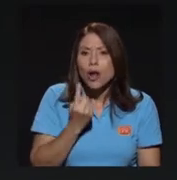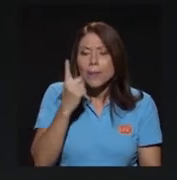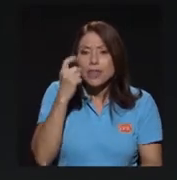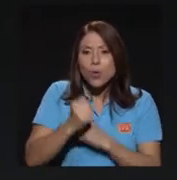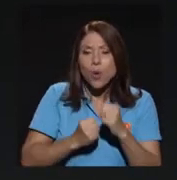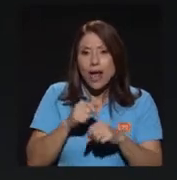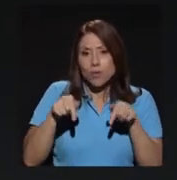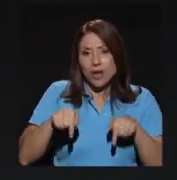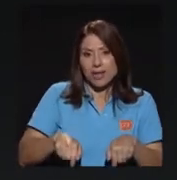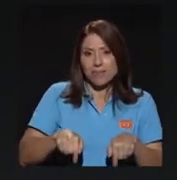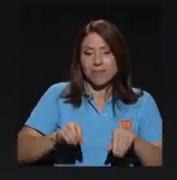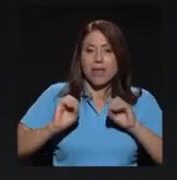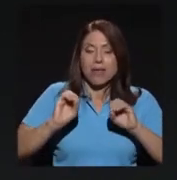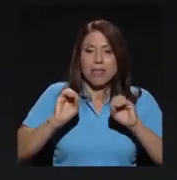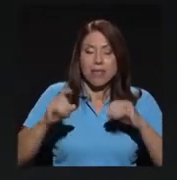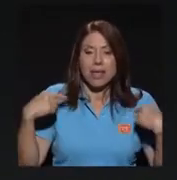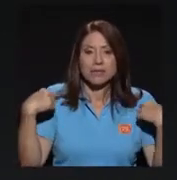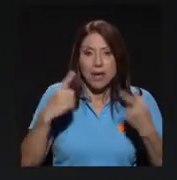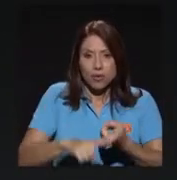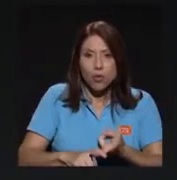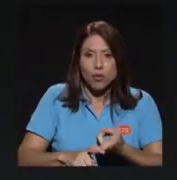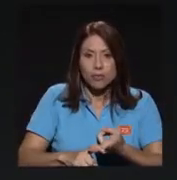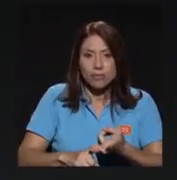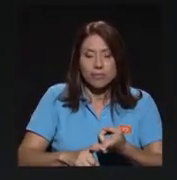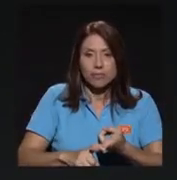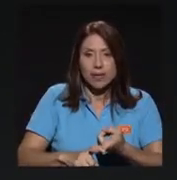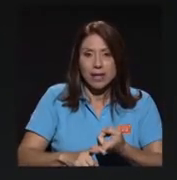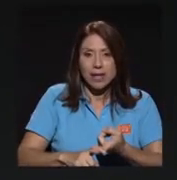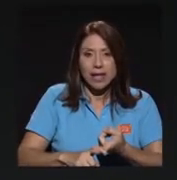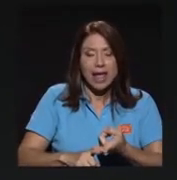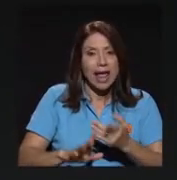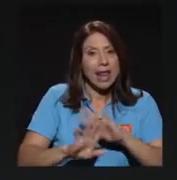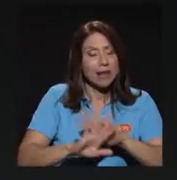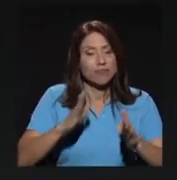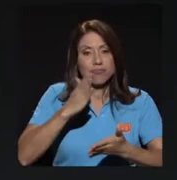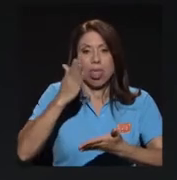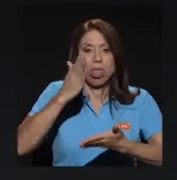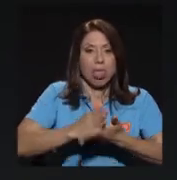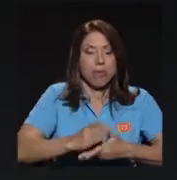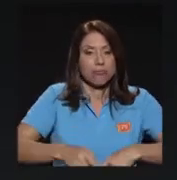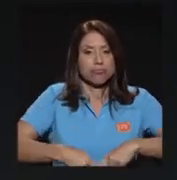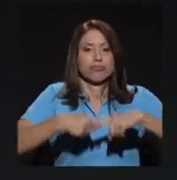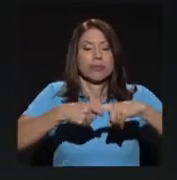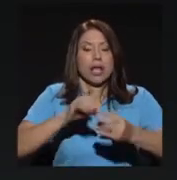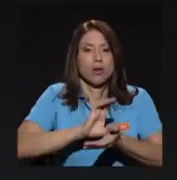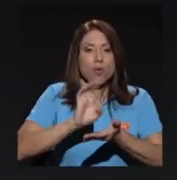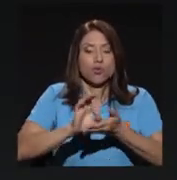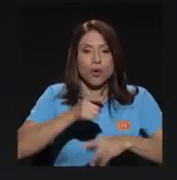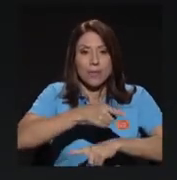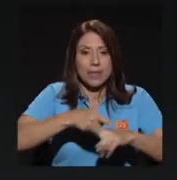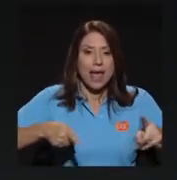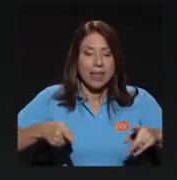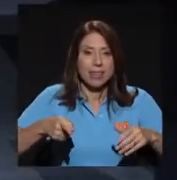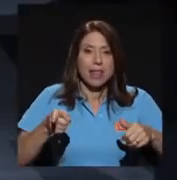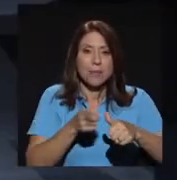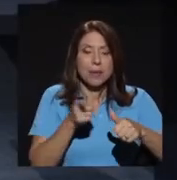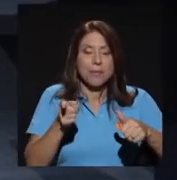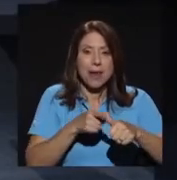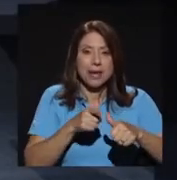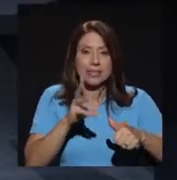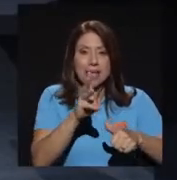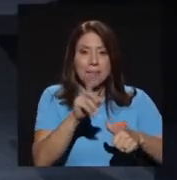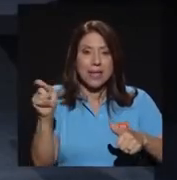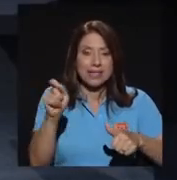es más se fue a mitad él dejo el curso a mitad del primer del primer semestre y fue